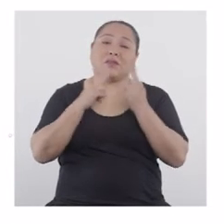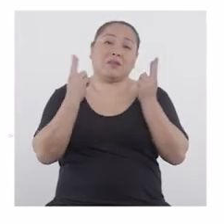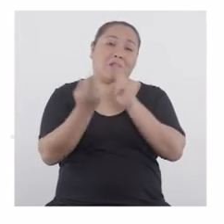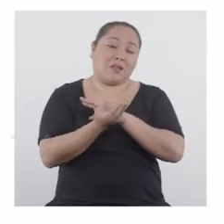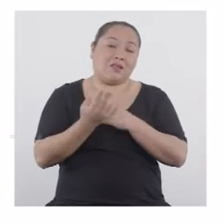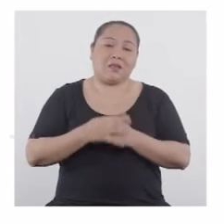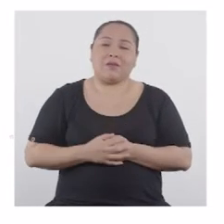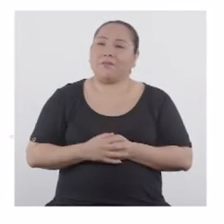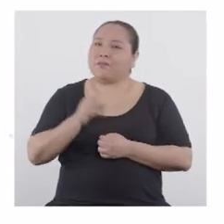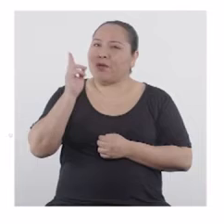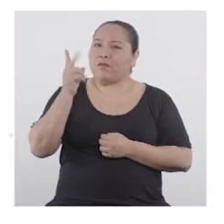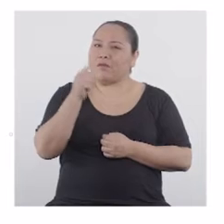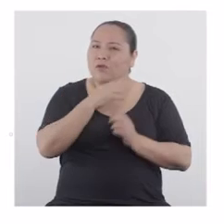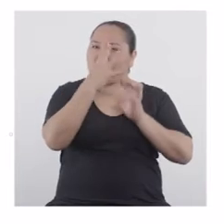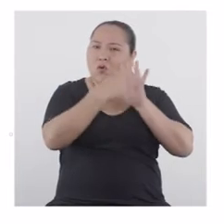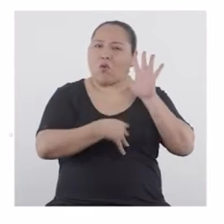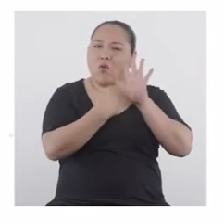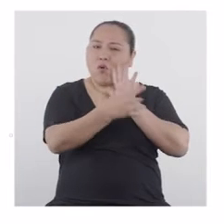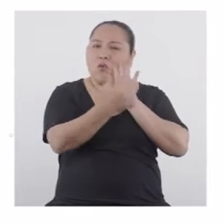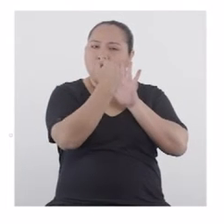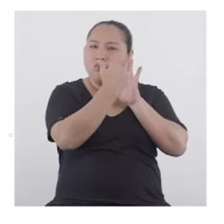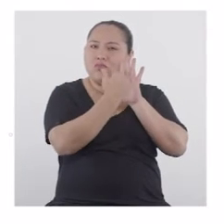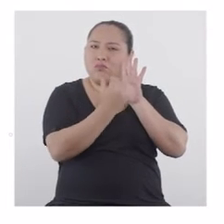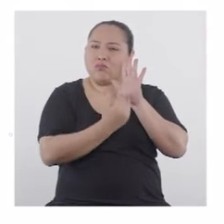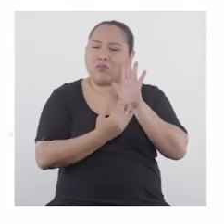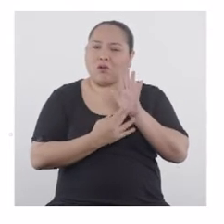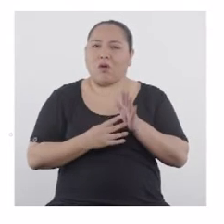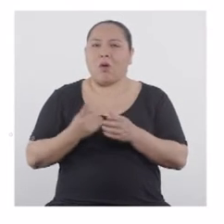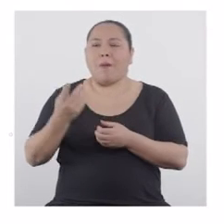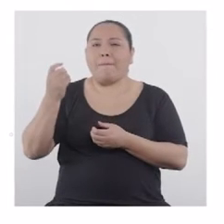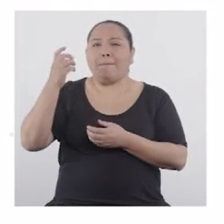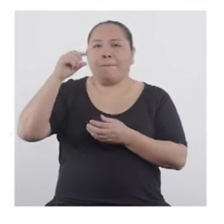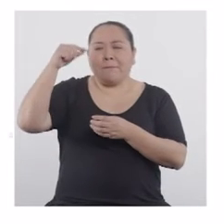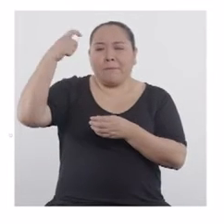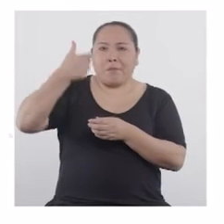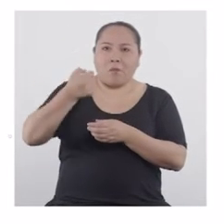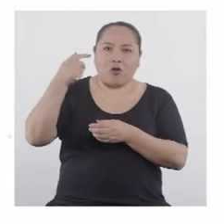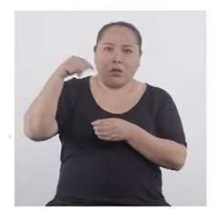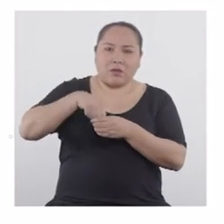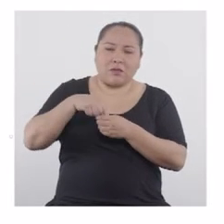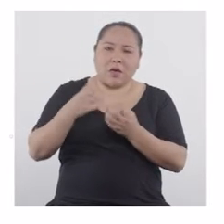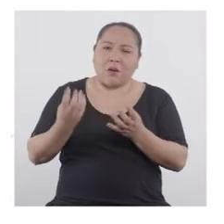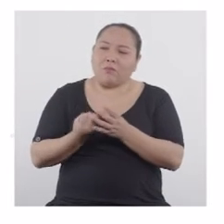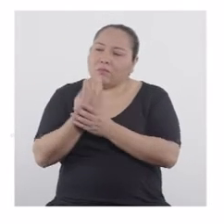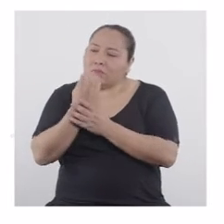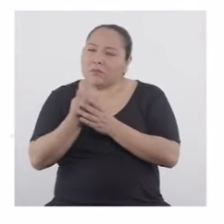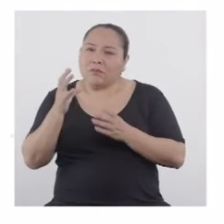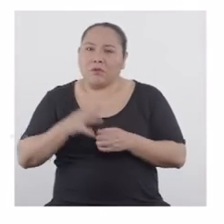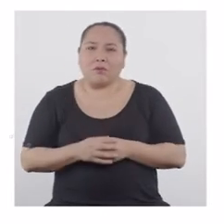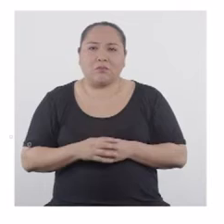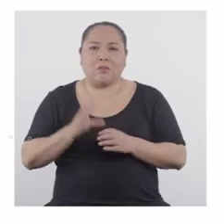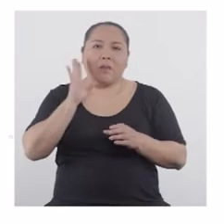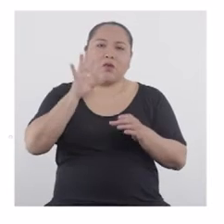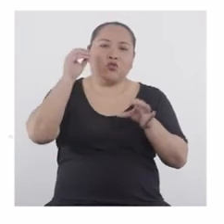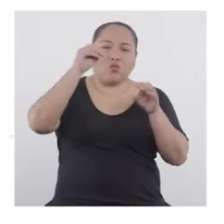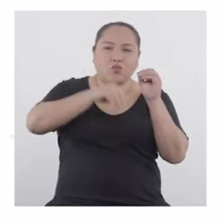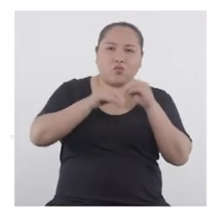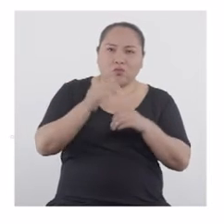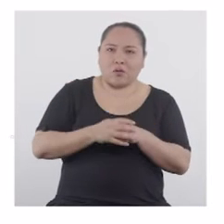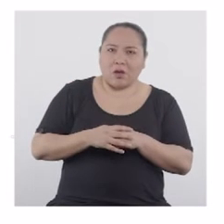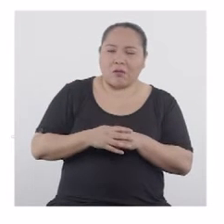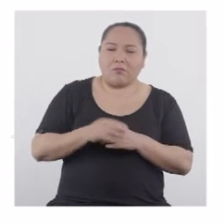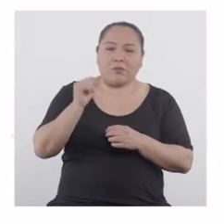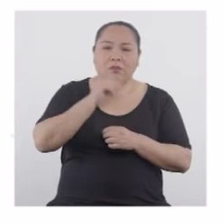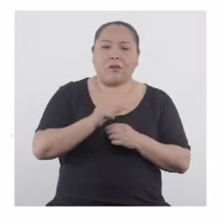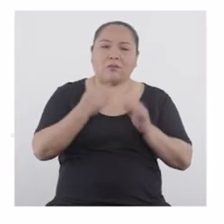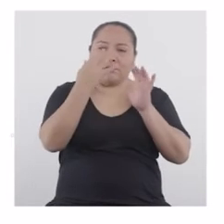reciclados. Profesor, tenemos en el cuadro las opciones de hacer portalapiceros, macetas, muebles del hogar y tachos de basura. En